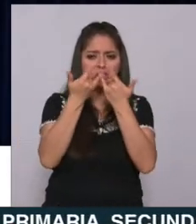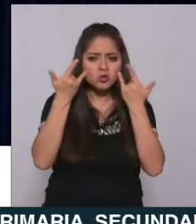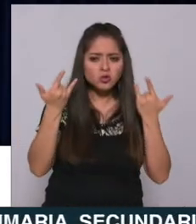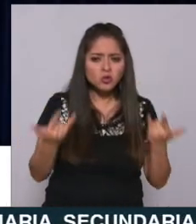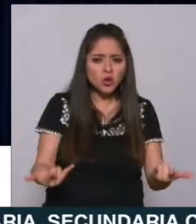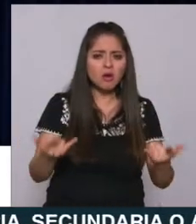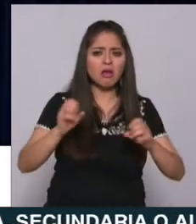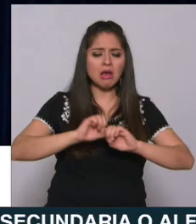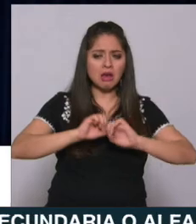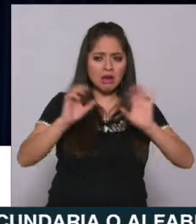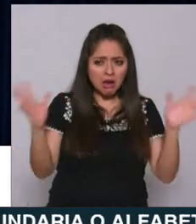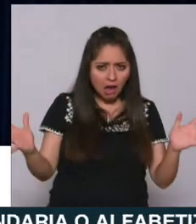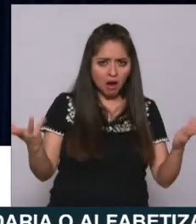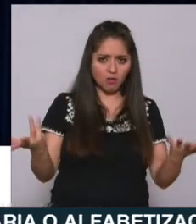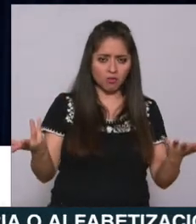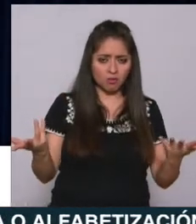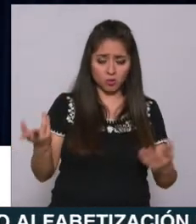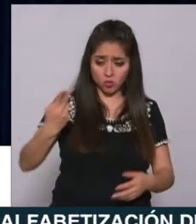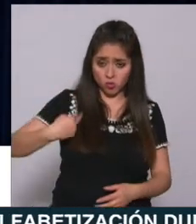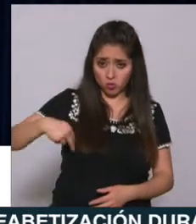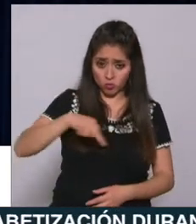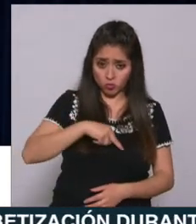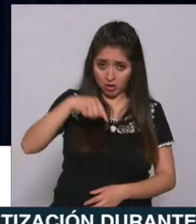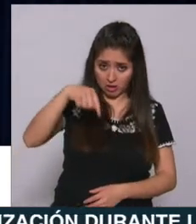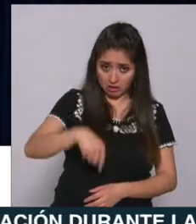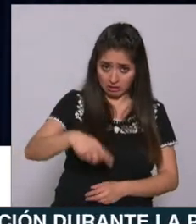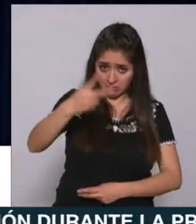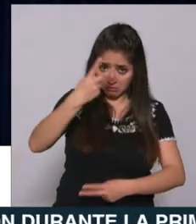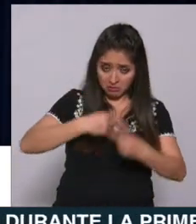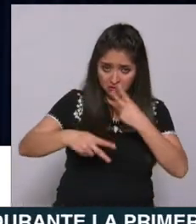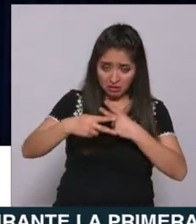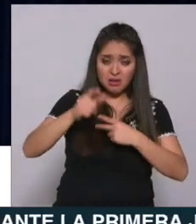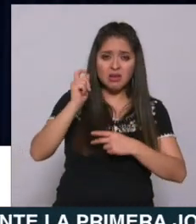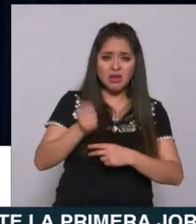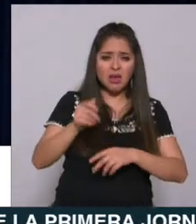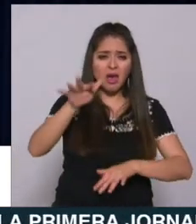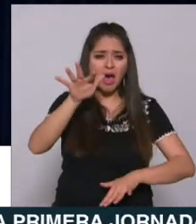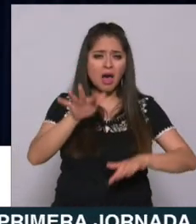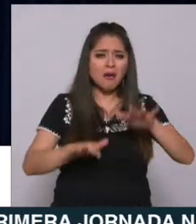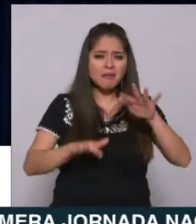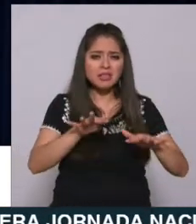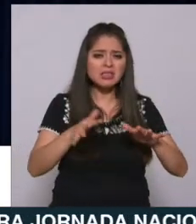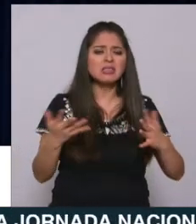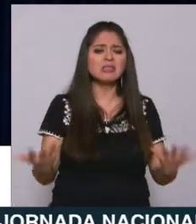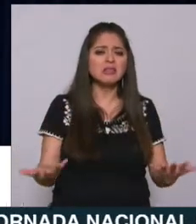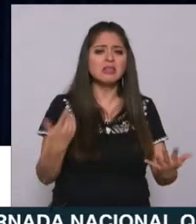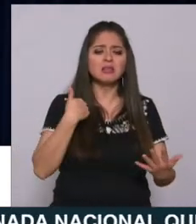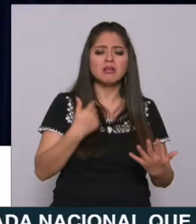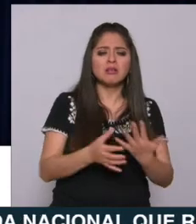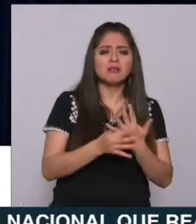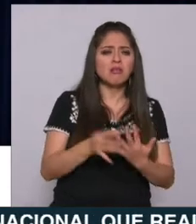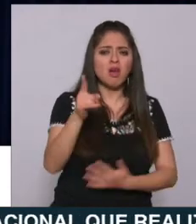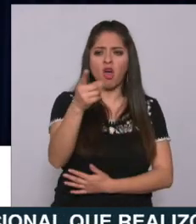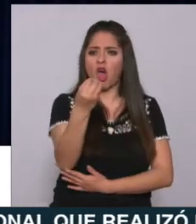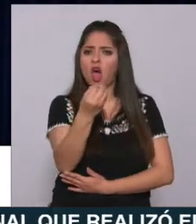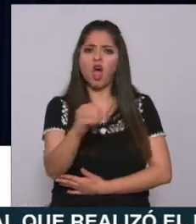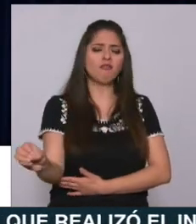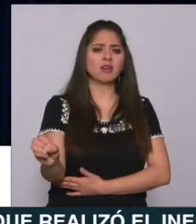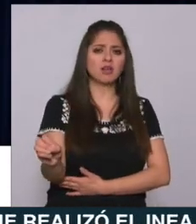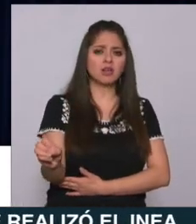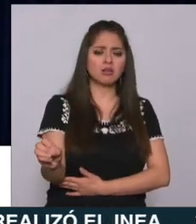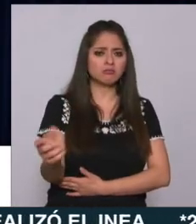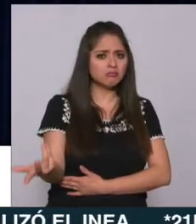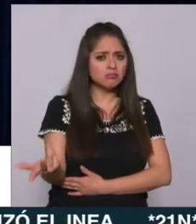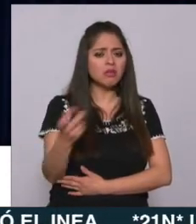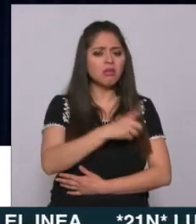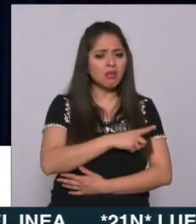Si llegamos a este punto es porque las situaciones que hemos vivido nos obligan a que sean así, para bienestar